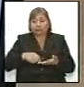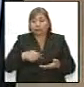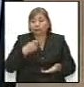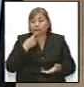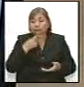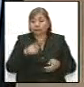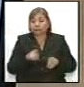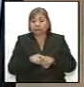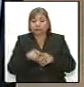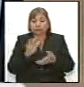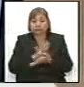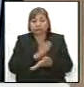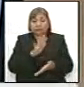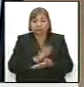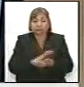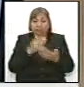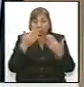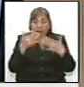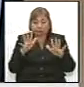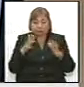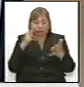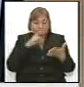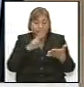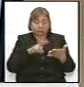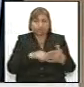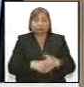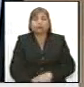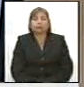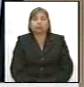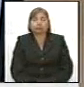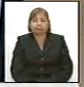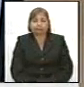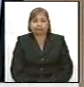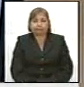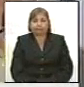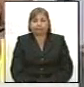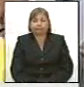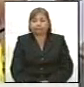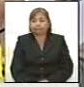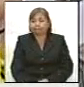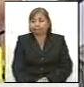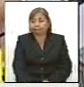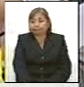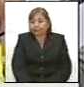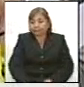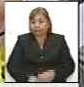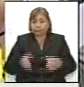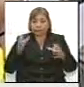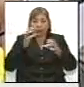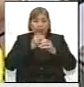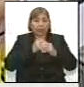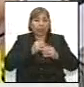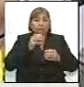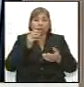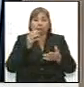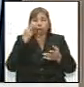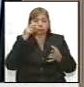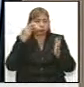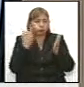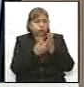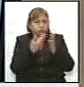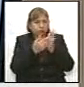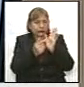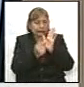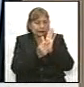trazadas en los documentos que ya se han leído inicialmente, se concluye que se visualizan notables